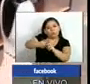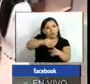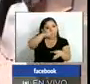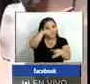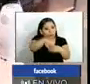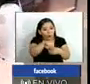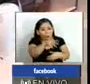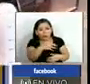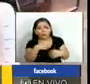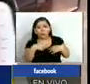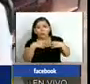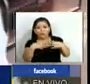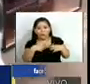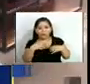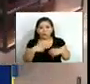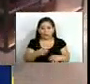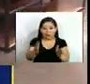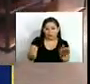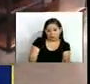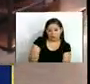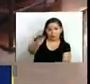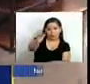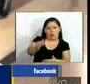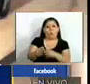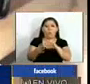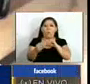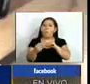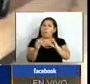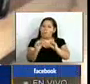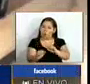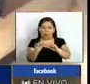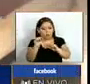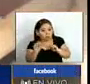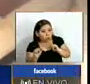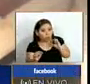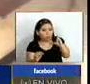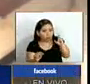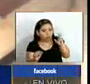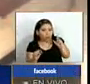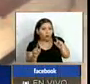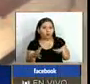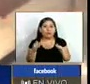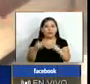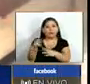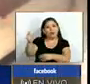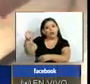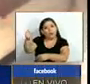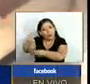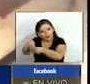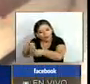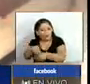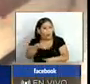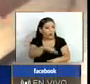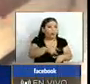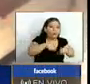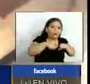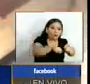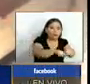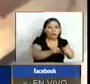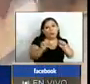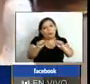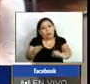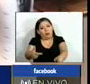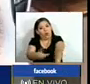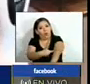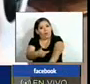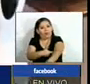interactuar verbalmente con pacientes para identificar síntomas de coronavirus. Ya opera, por cierto, en entidades bancarias, supermercados y próximamente en un